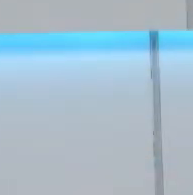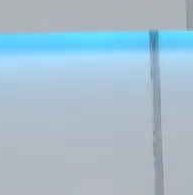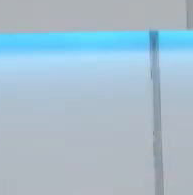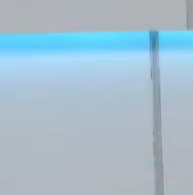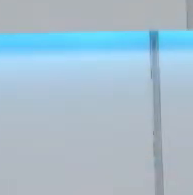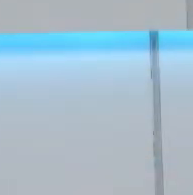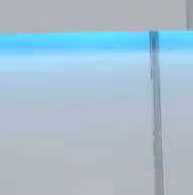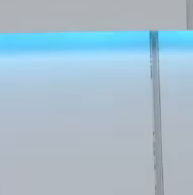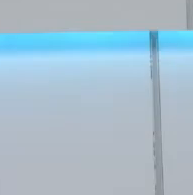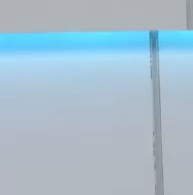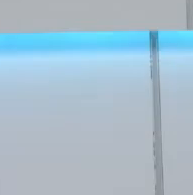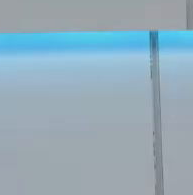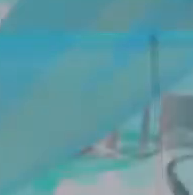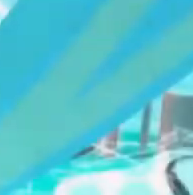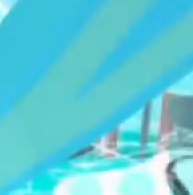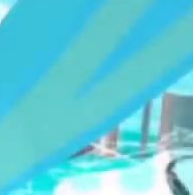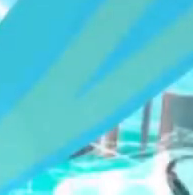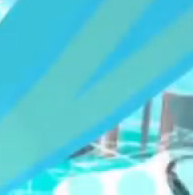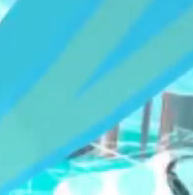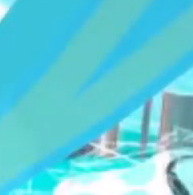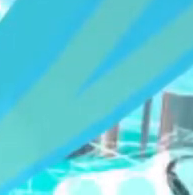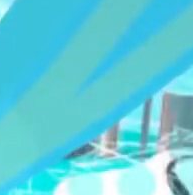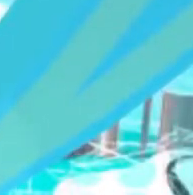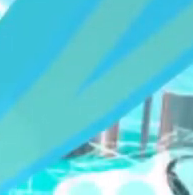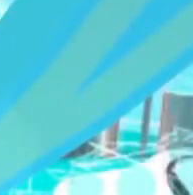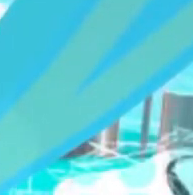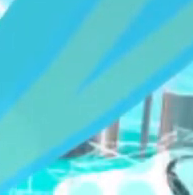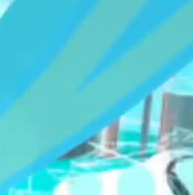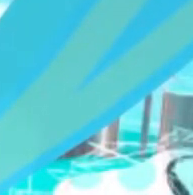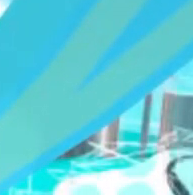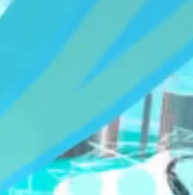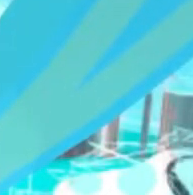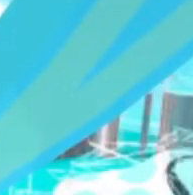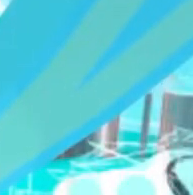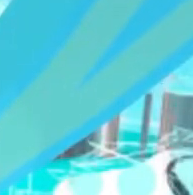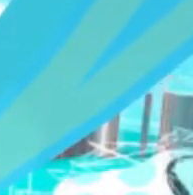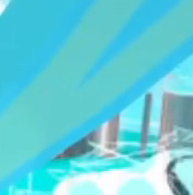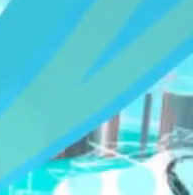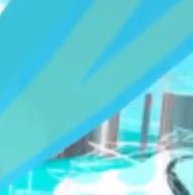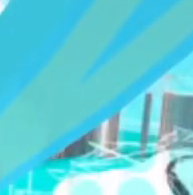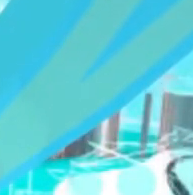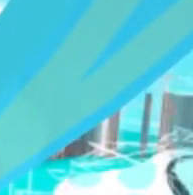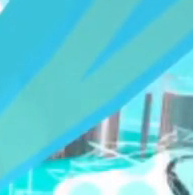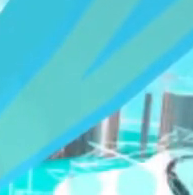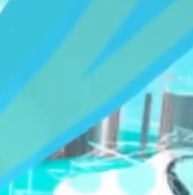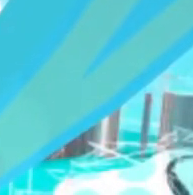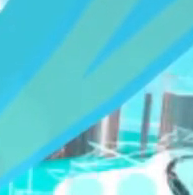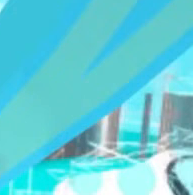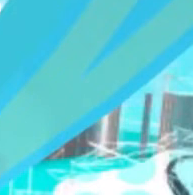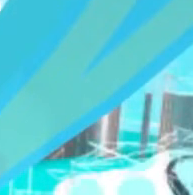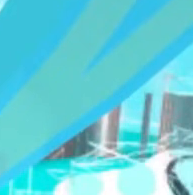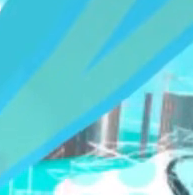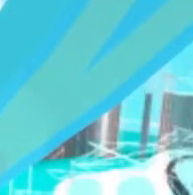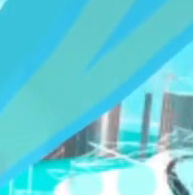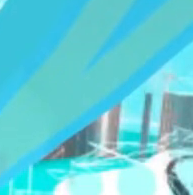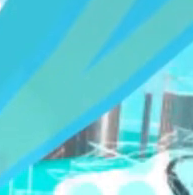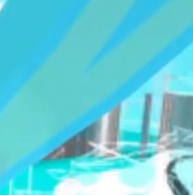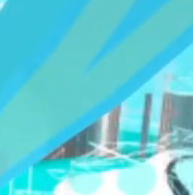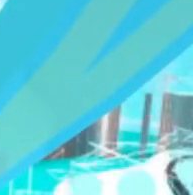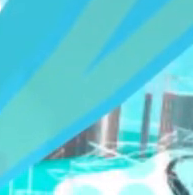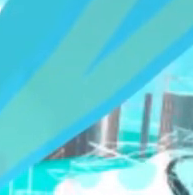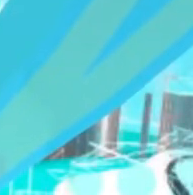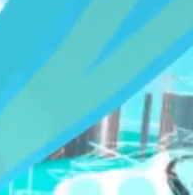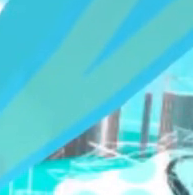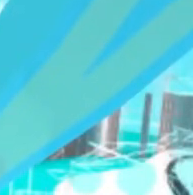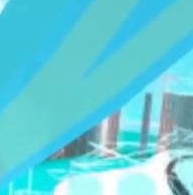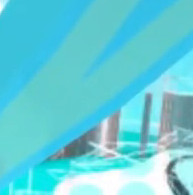7 de la noche con 22 minutos. ¿Cuál es el tipo de cambio en la compra y venta del dólar que aplicará para mañana viernes? Según el Banco Central